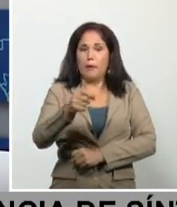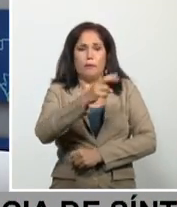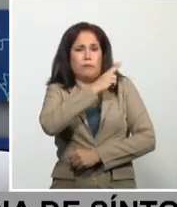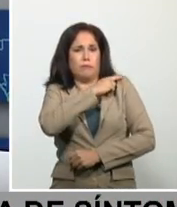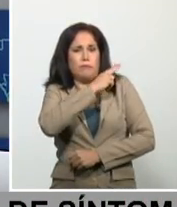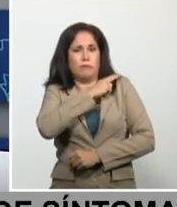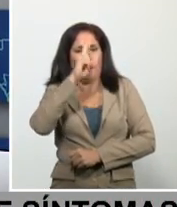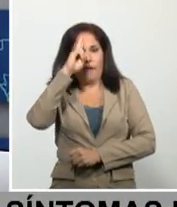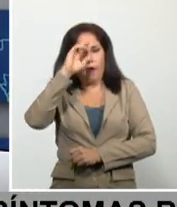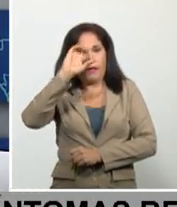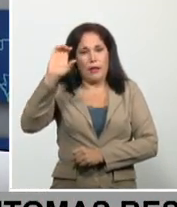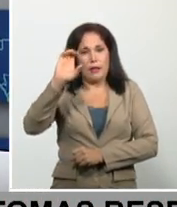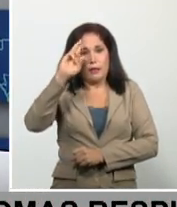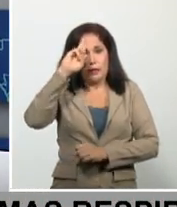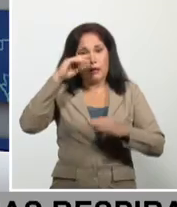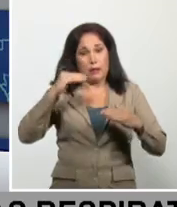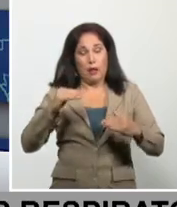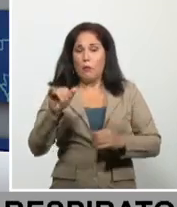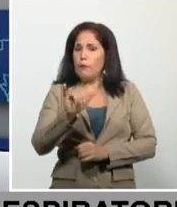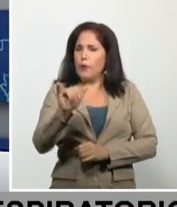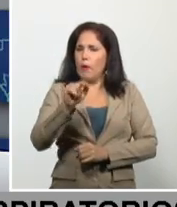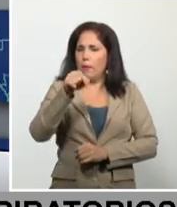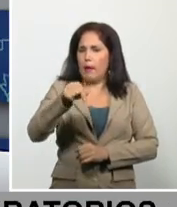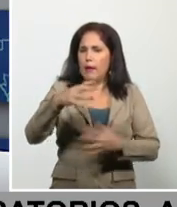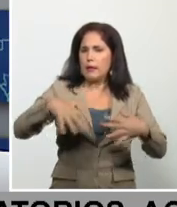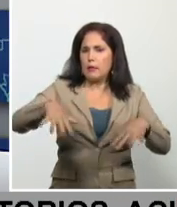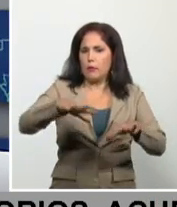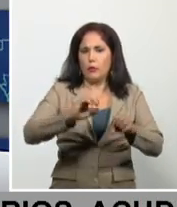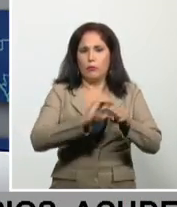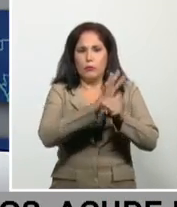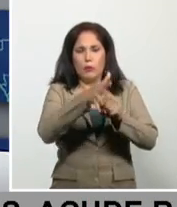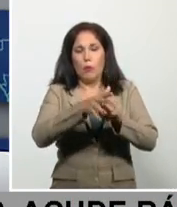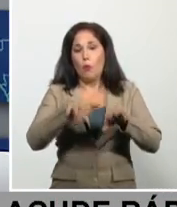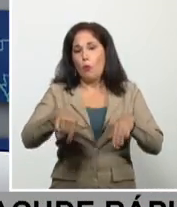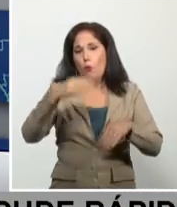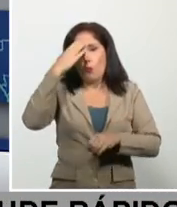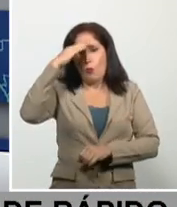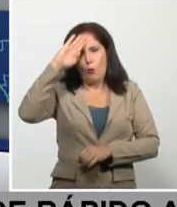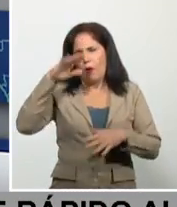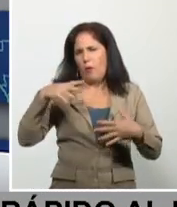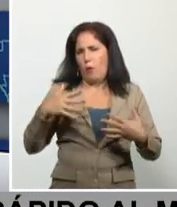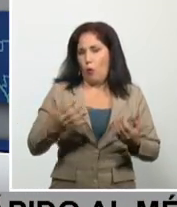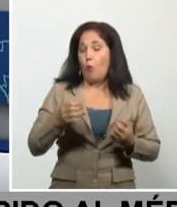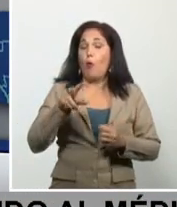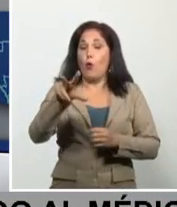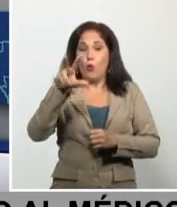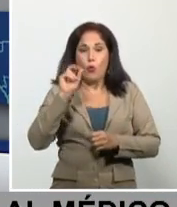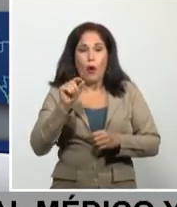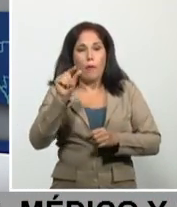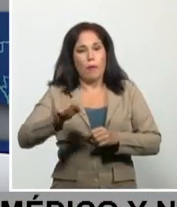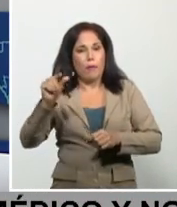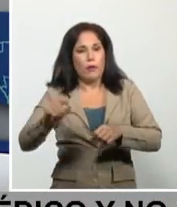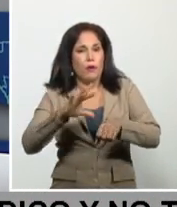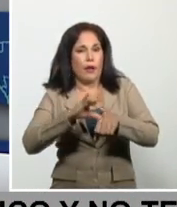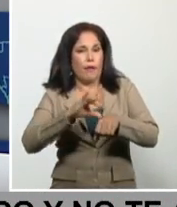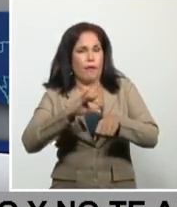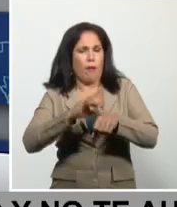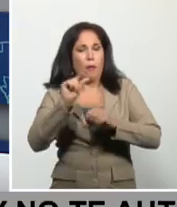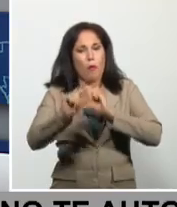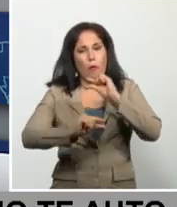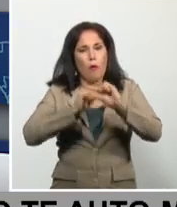del Ministerio de Salud Pública para actualizarnos sobre la situación de la COVID-19, los nuevos casos diagnosticados y cómo